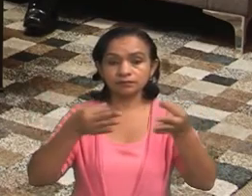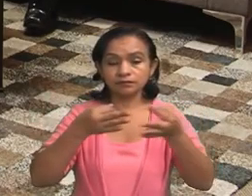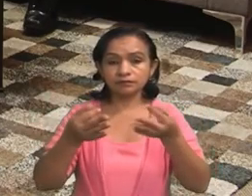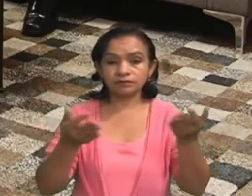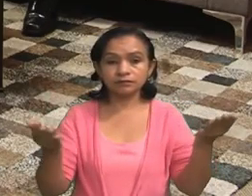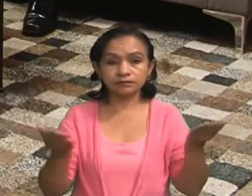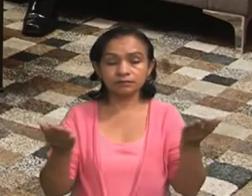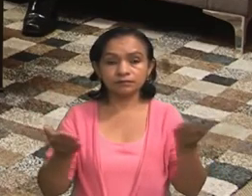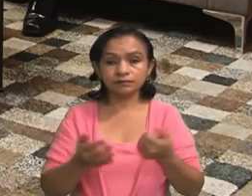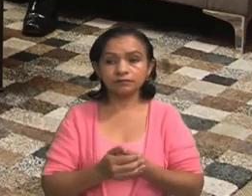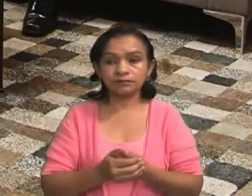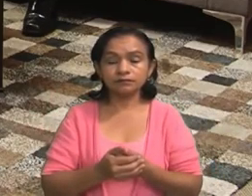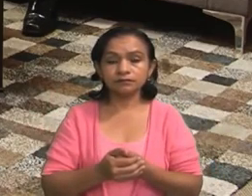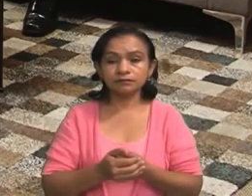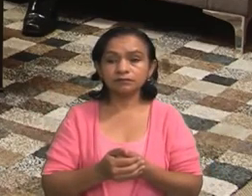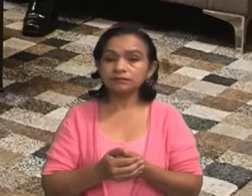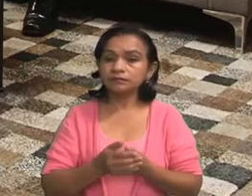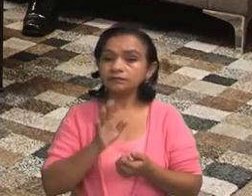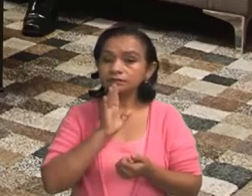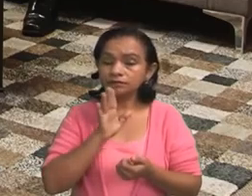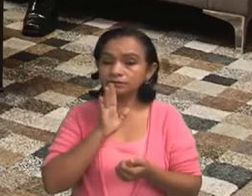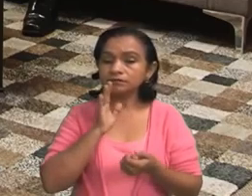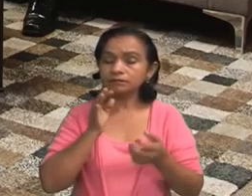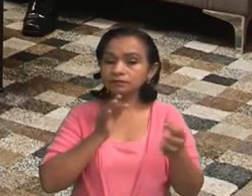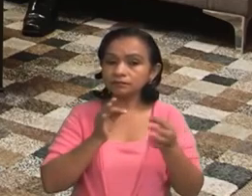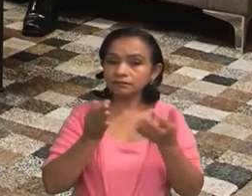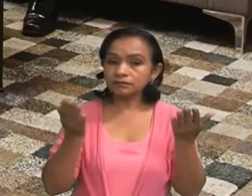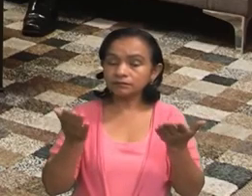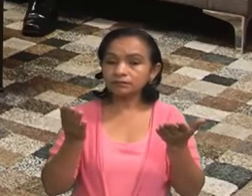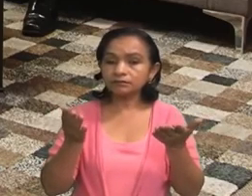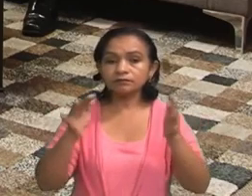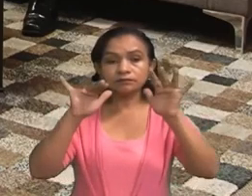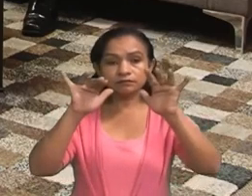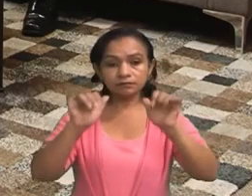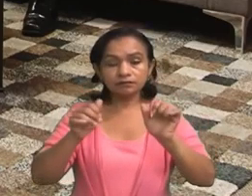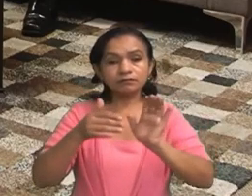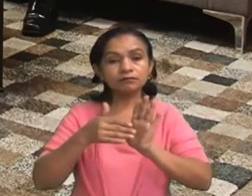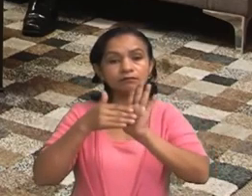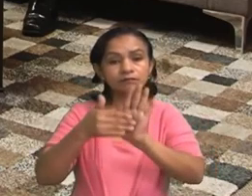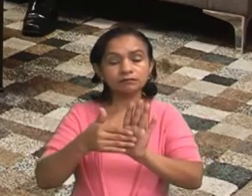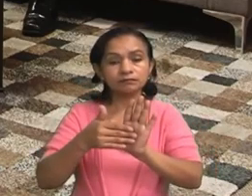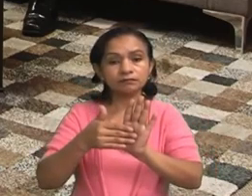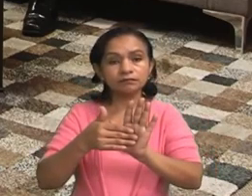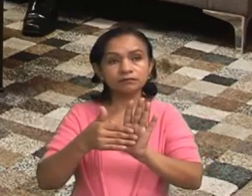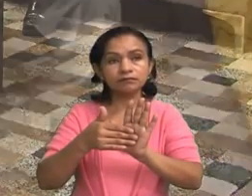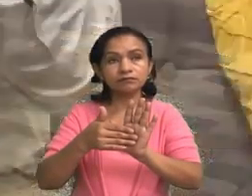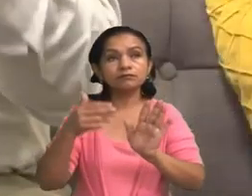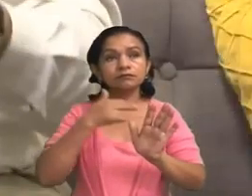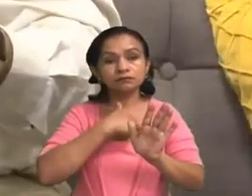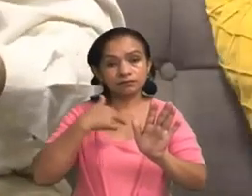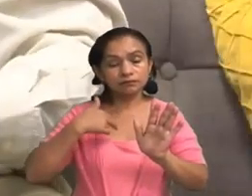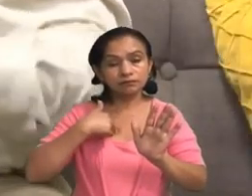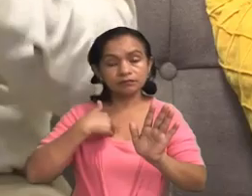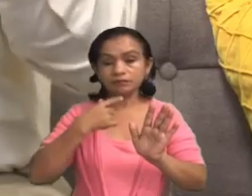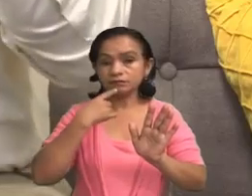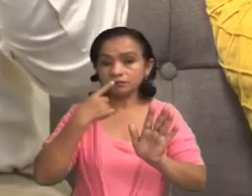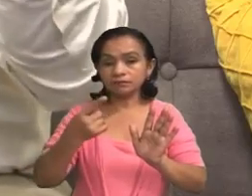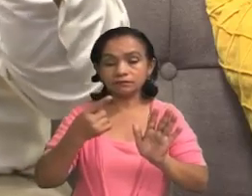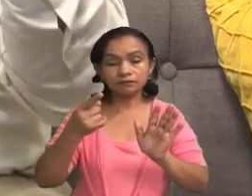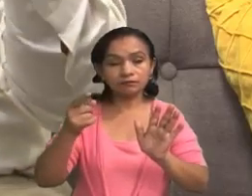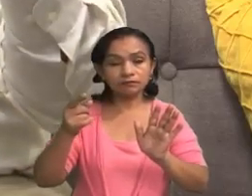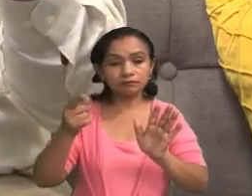sino que es sobre discusión de lo que ya se presentó o de lo que ya se expuso, tanto a